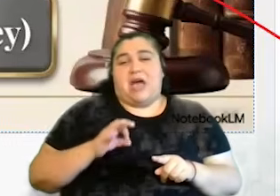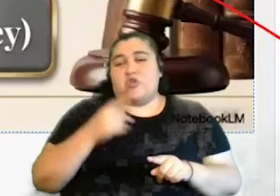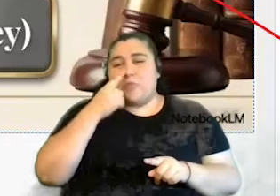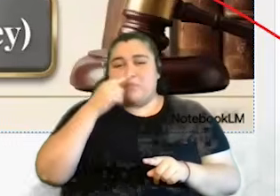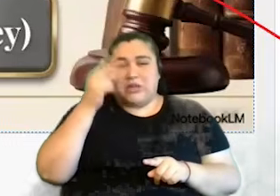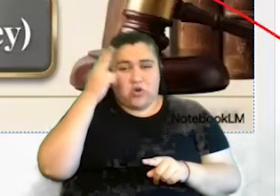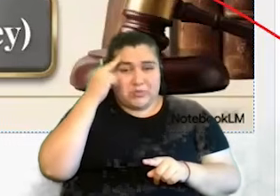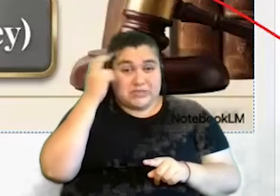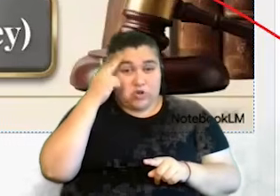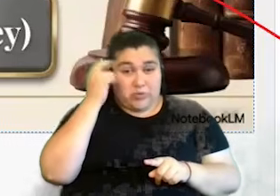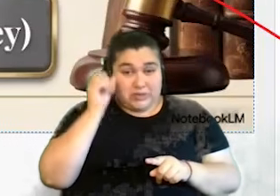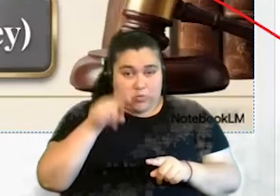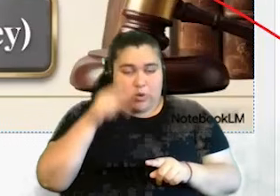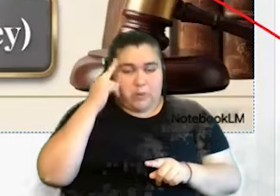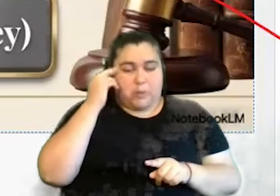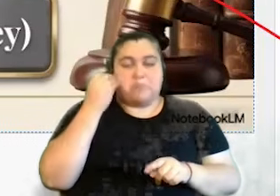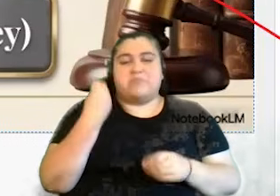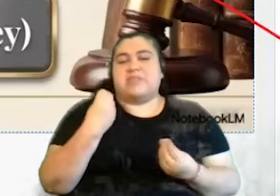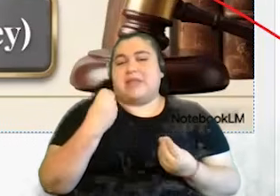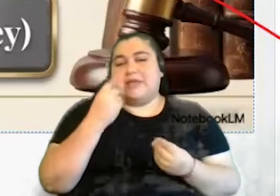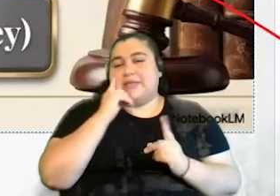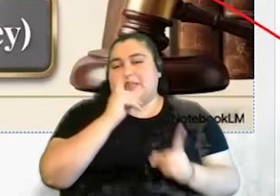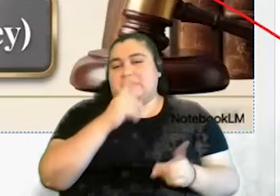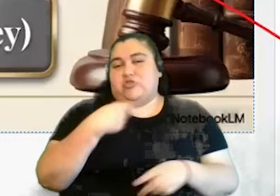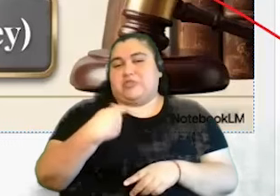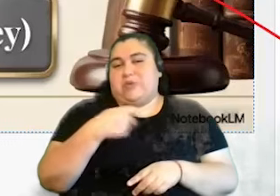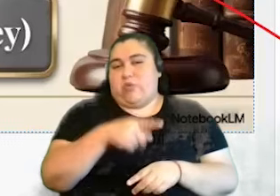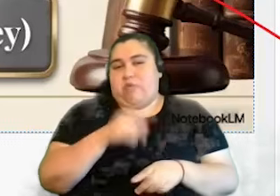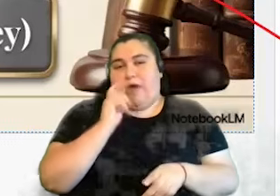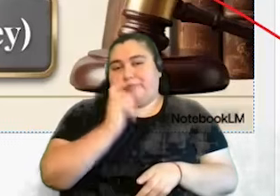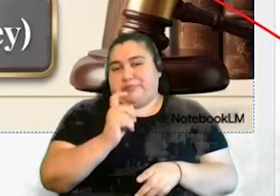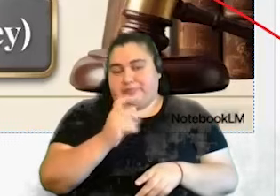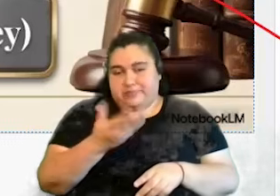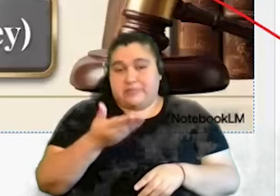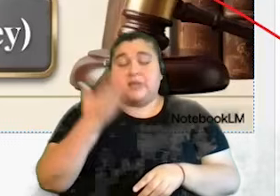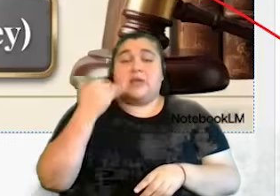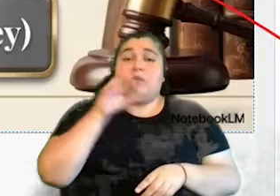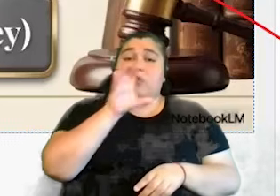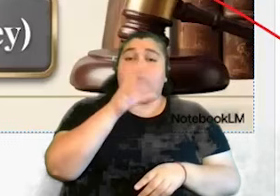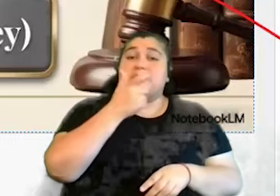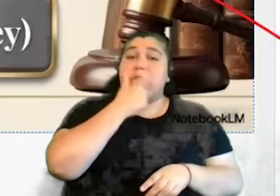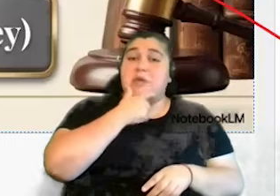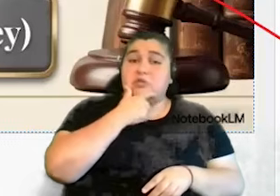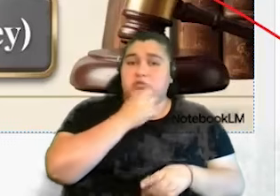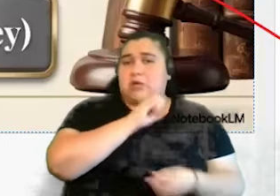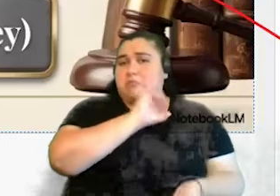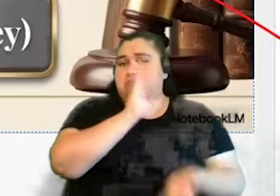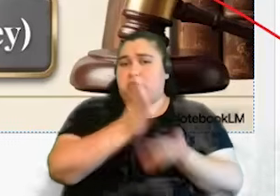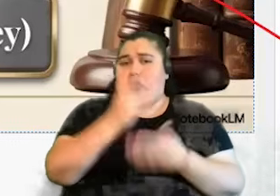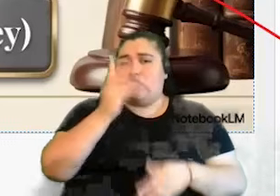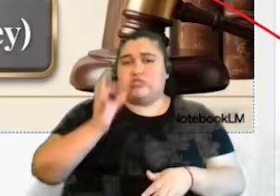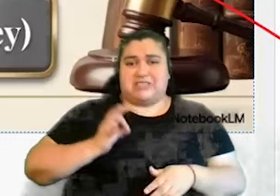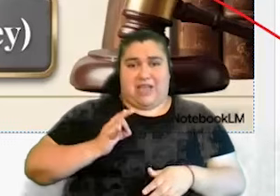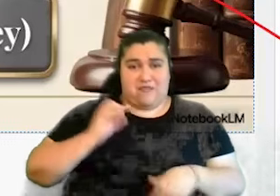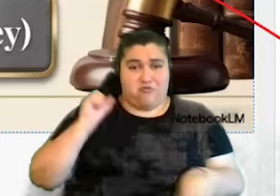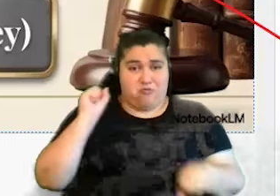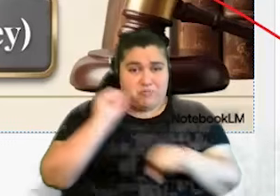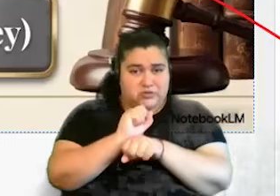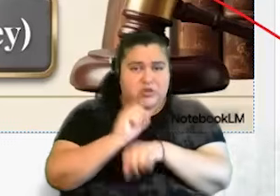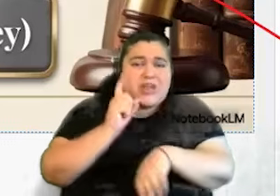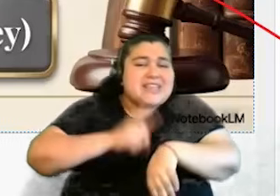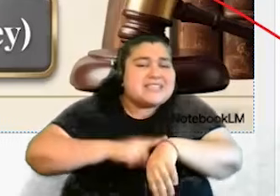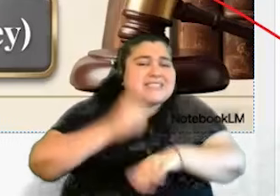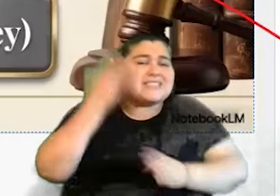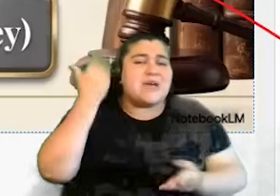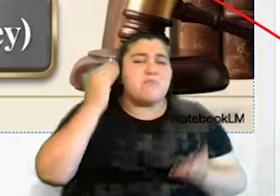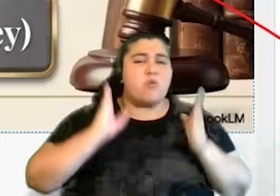1999. Llegado a la justicia, el Tribunal Oral de Mendoza lo condenó a 2 años de prisión porque ese momento era la